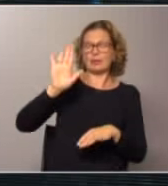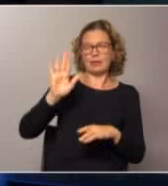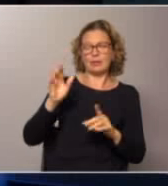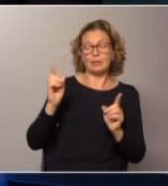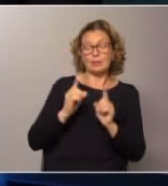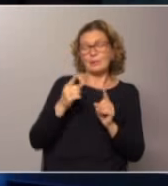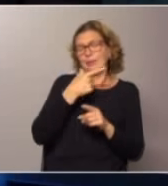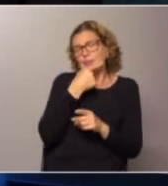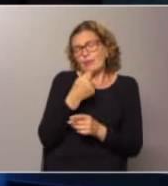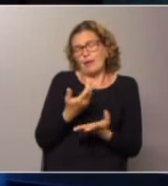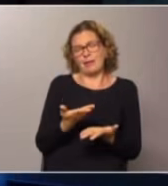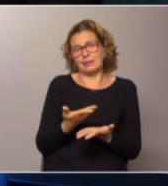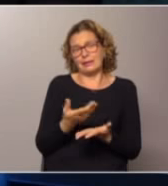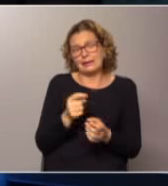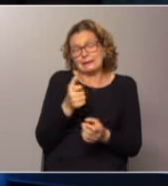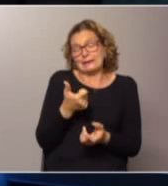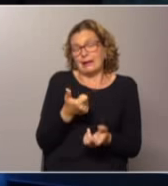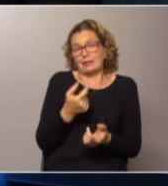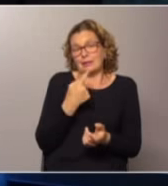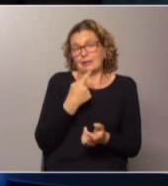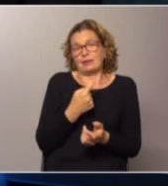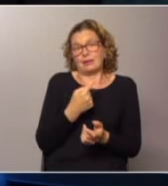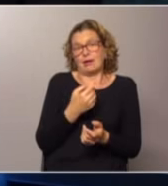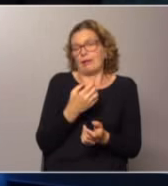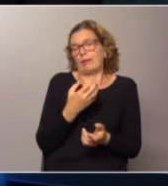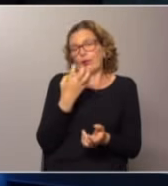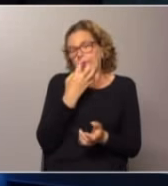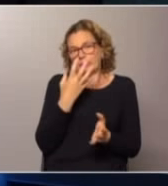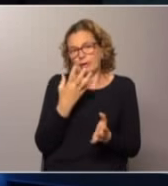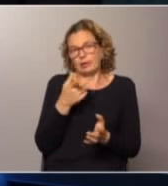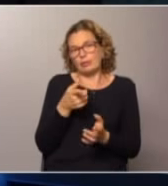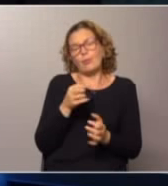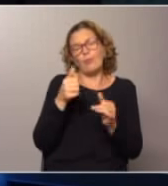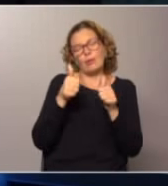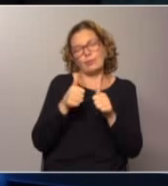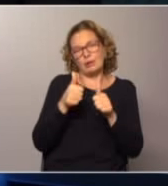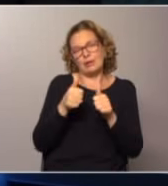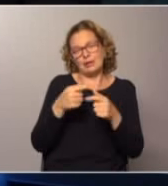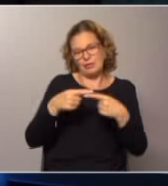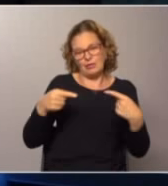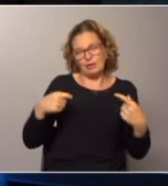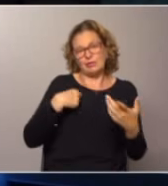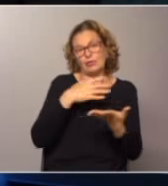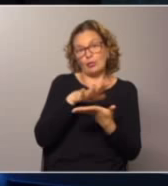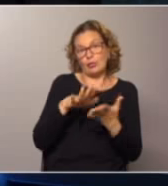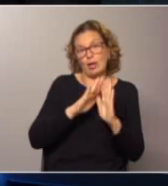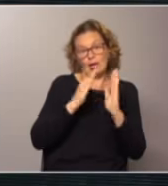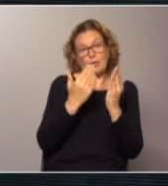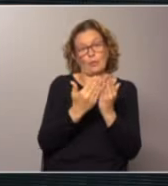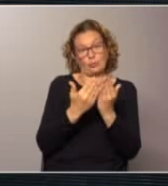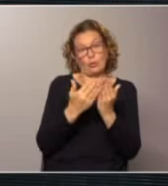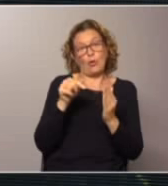que parece muy simple y casi yo diría ridícula sin embargo funciona muy bien hoy en varias sociedades del mundo